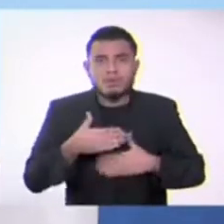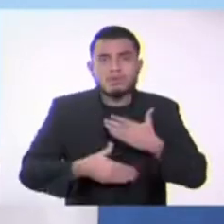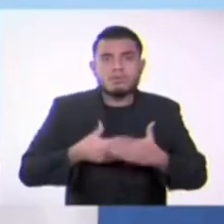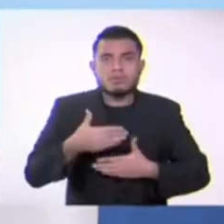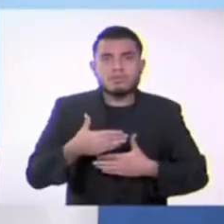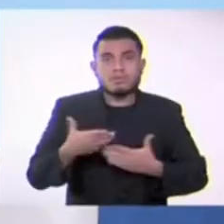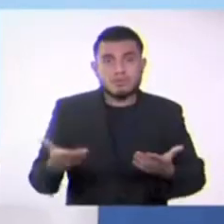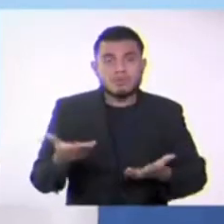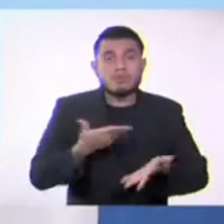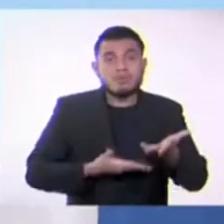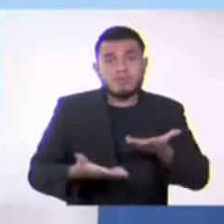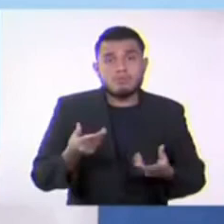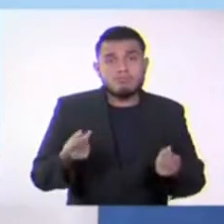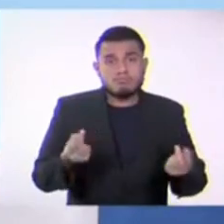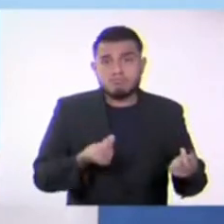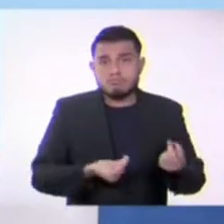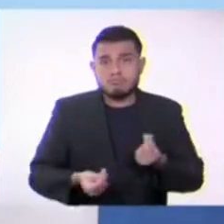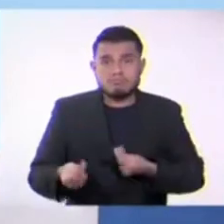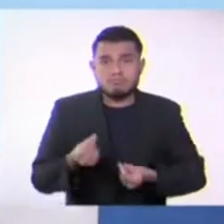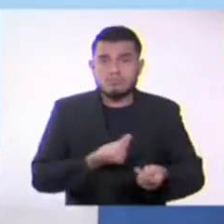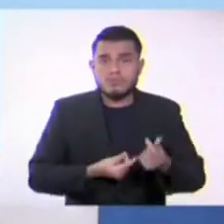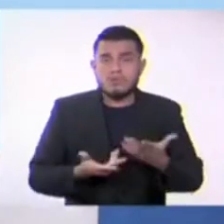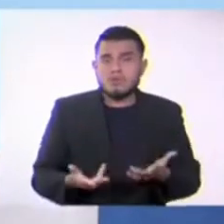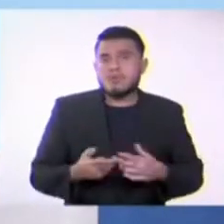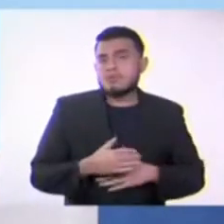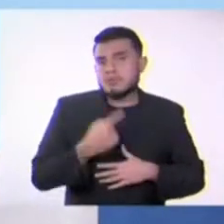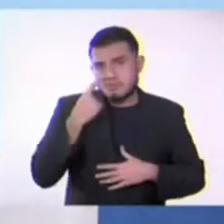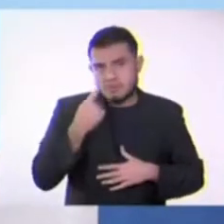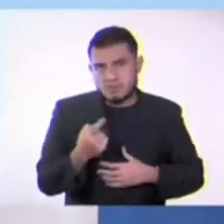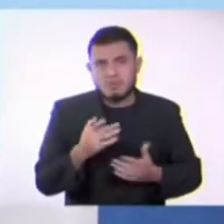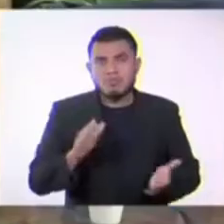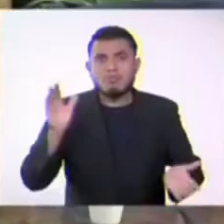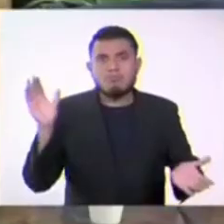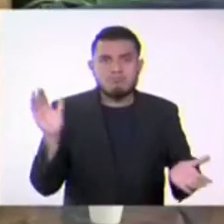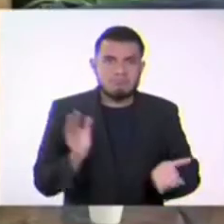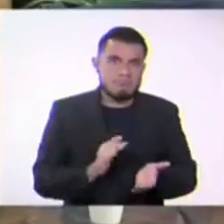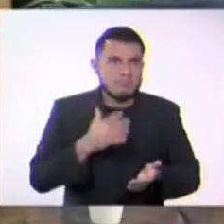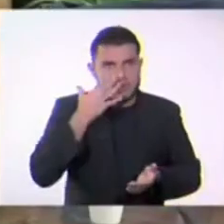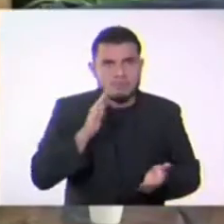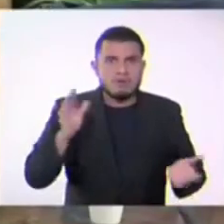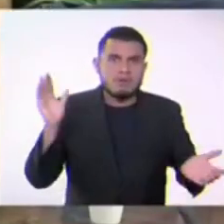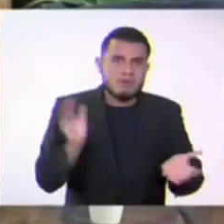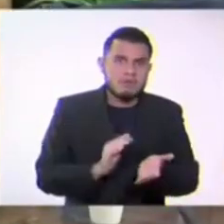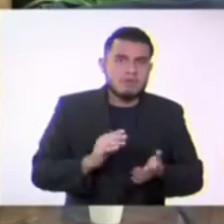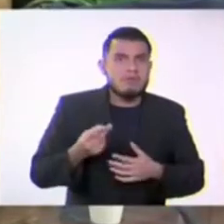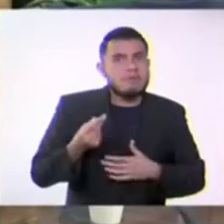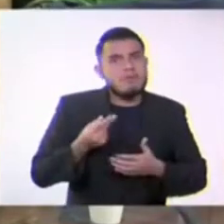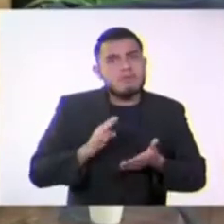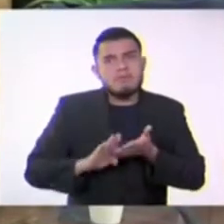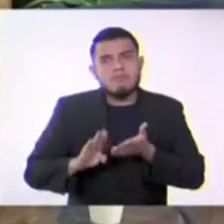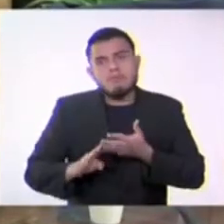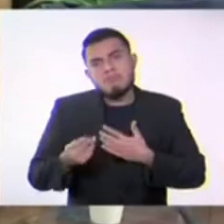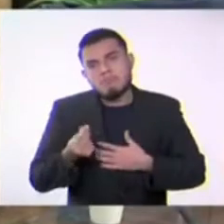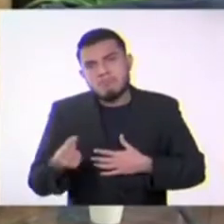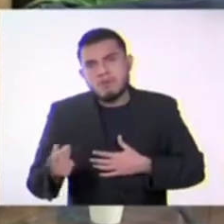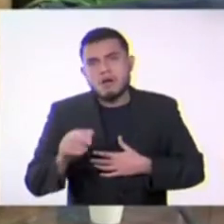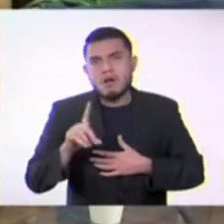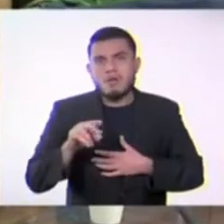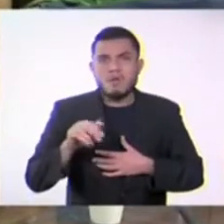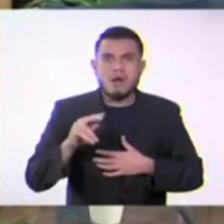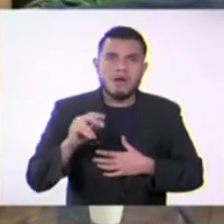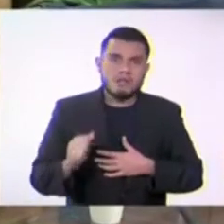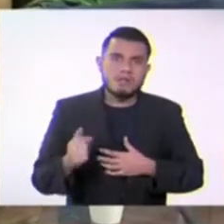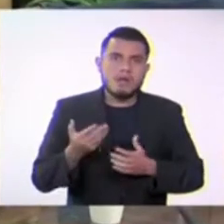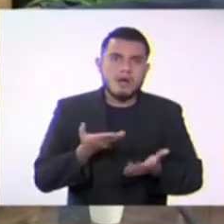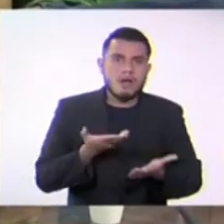se dieron algunos elementos como la reducción de aranceles a las aduanas, a la importación,